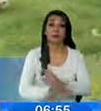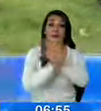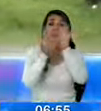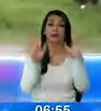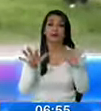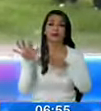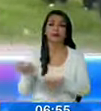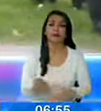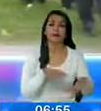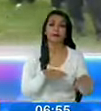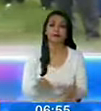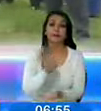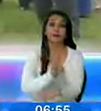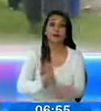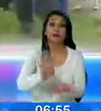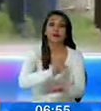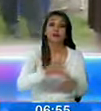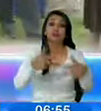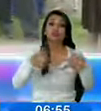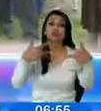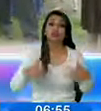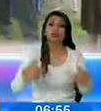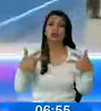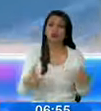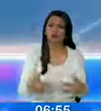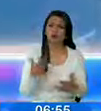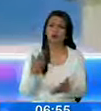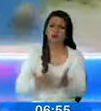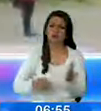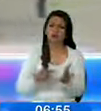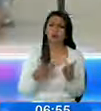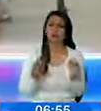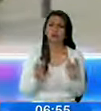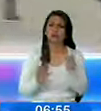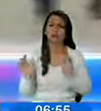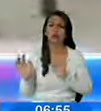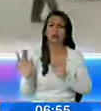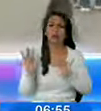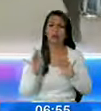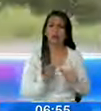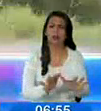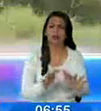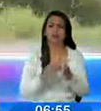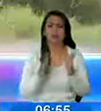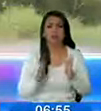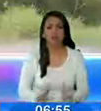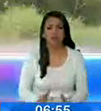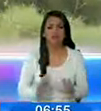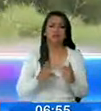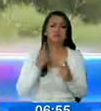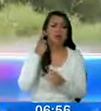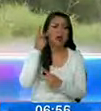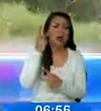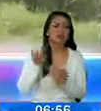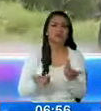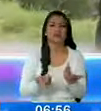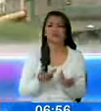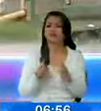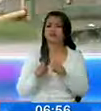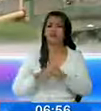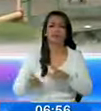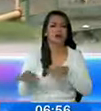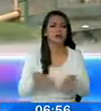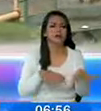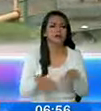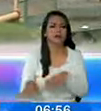en el barrio Santa Clara, arriba de Chillogallo, era intenso. Estudiantes del colegio, padres a trabajar, en ese ir y venir de los vecinos,